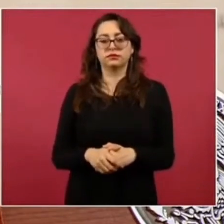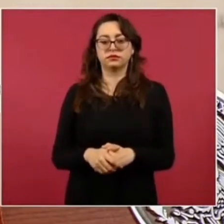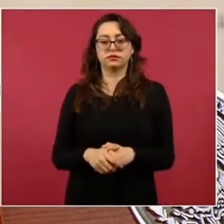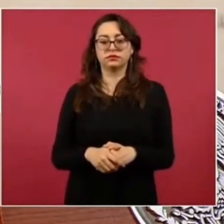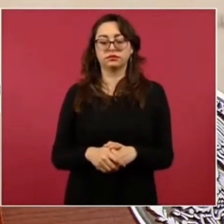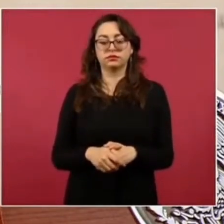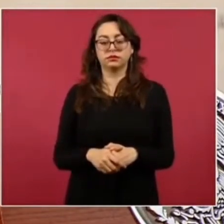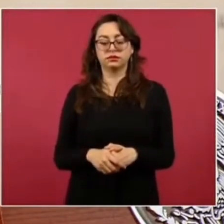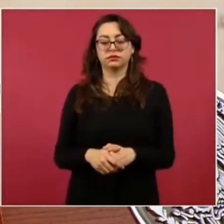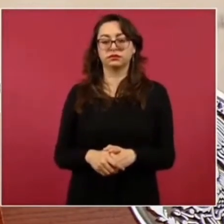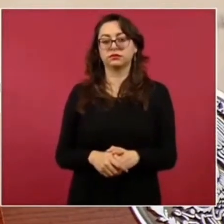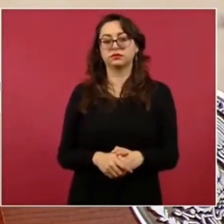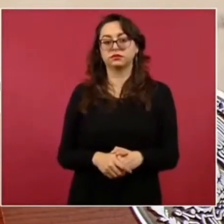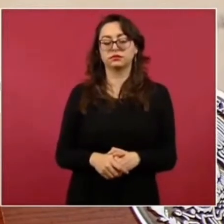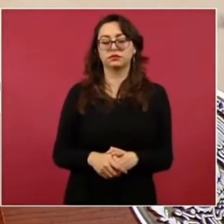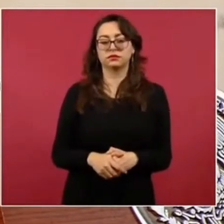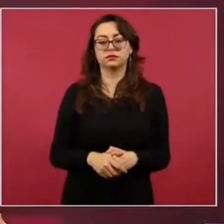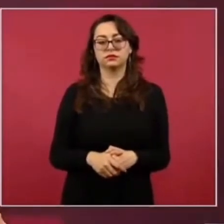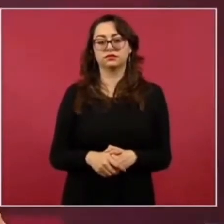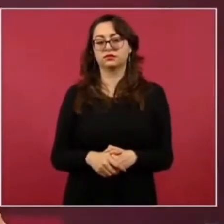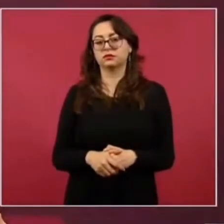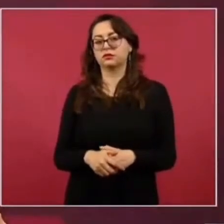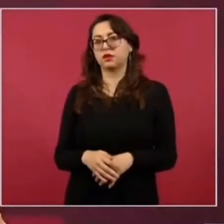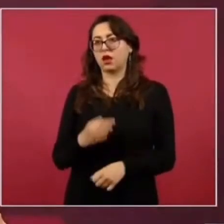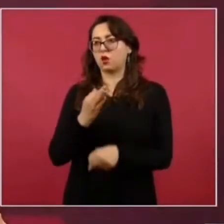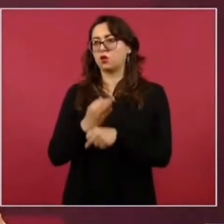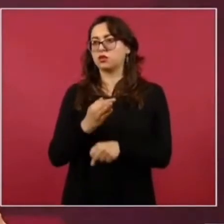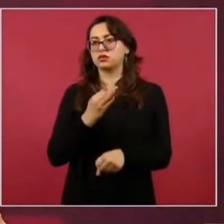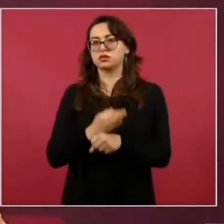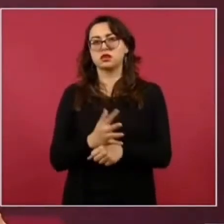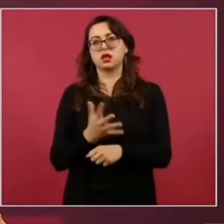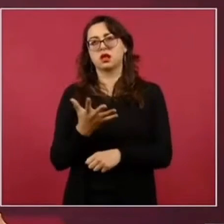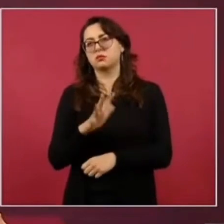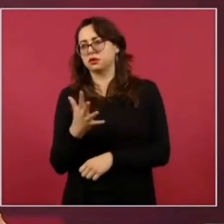y ahora debemos estar pues en